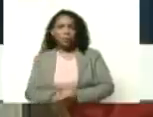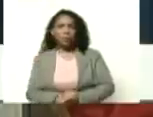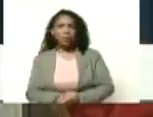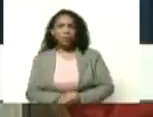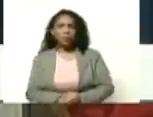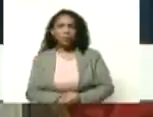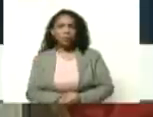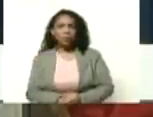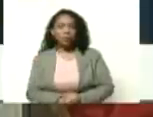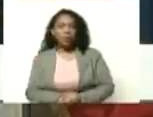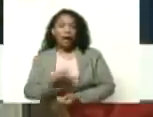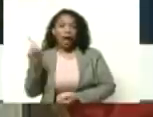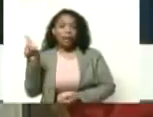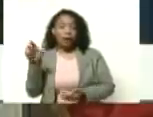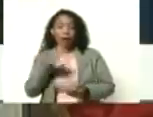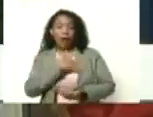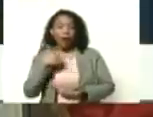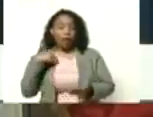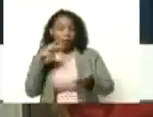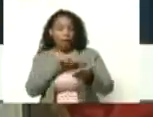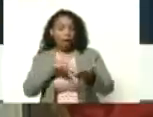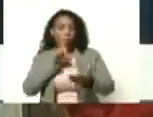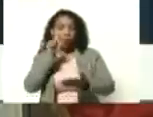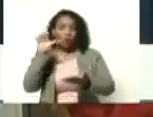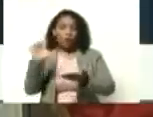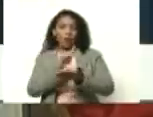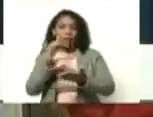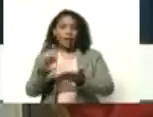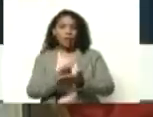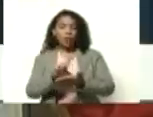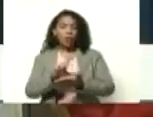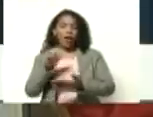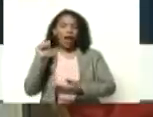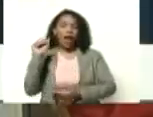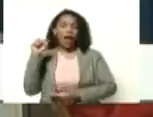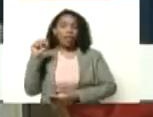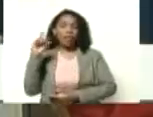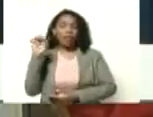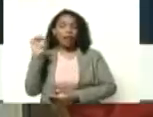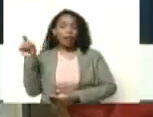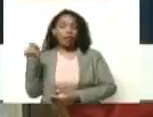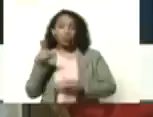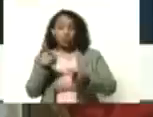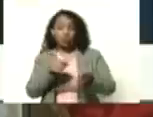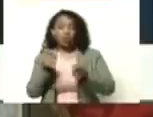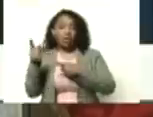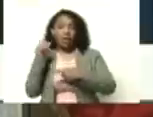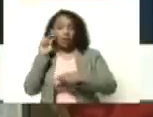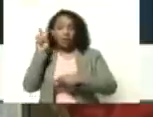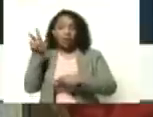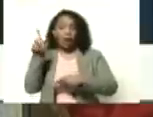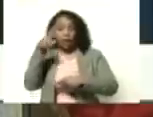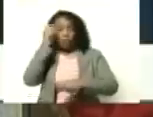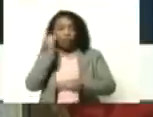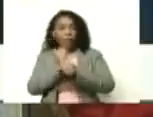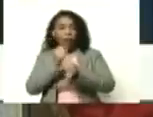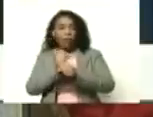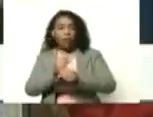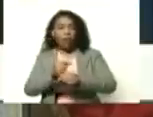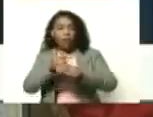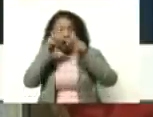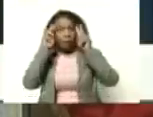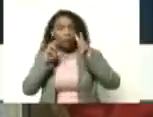o sea ella quería leer en plena pandemia un libro de andrew solt estatuas y se lo fuiste a lleva así y ahí vi que estaba en un operativo limpieza